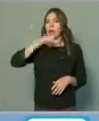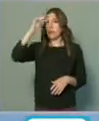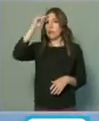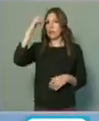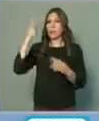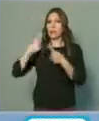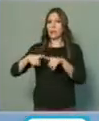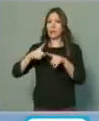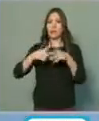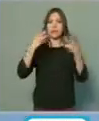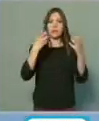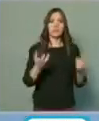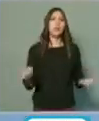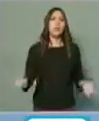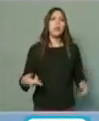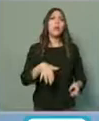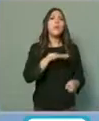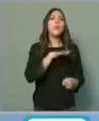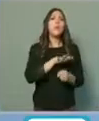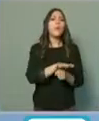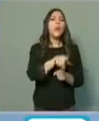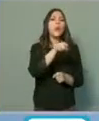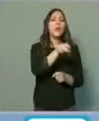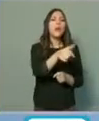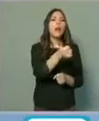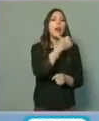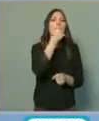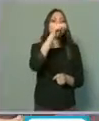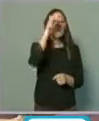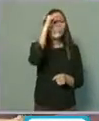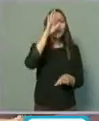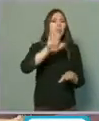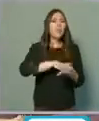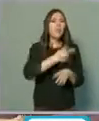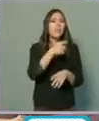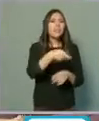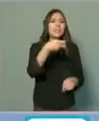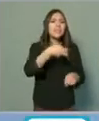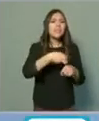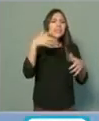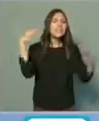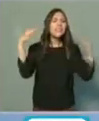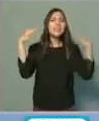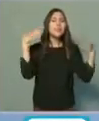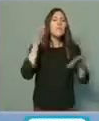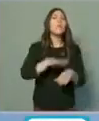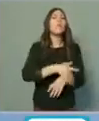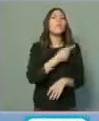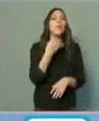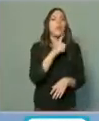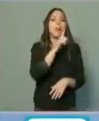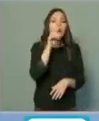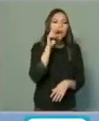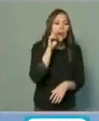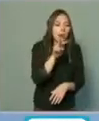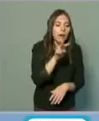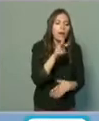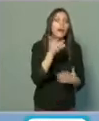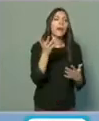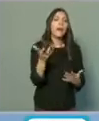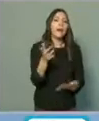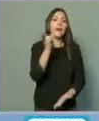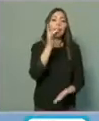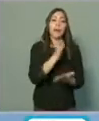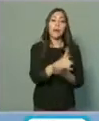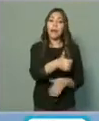ahí, ¿qué inteligencia tiene este alumno? ¿Por qué es tan inquieto? Y de repente se dan cuenta que esa alumna no es buena